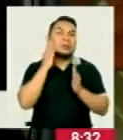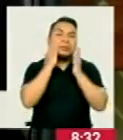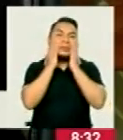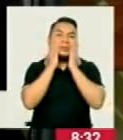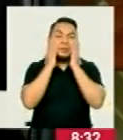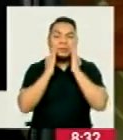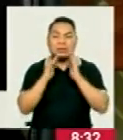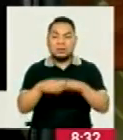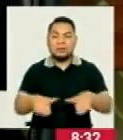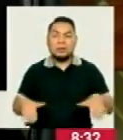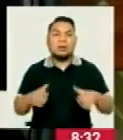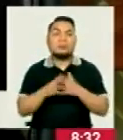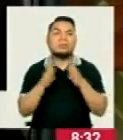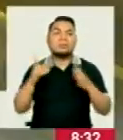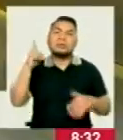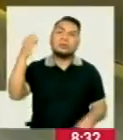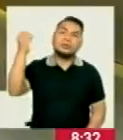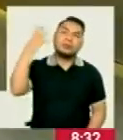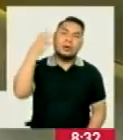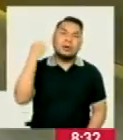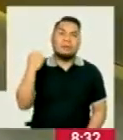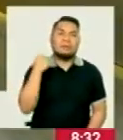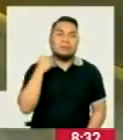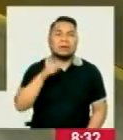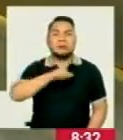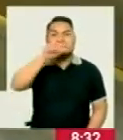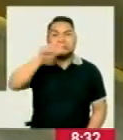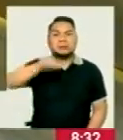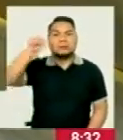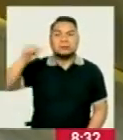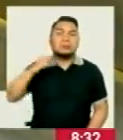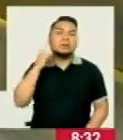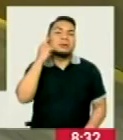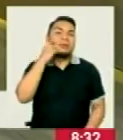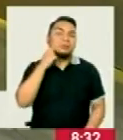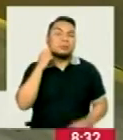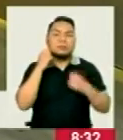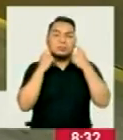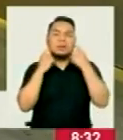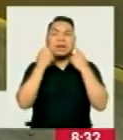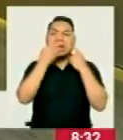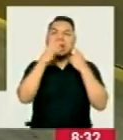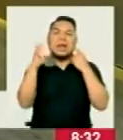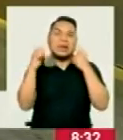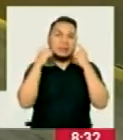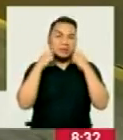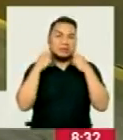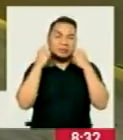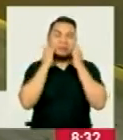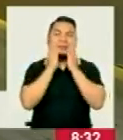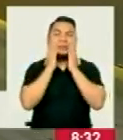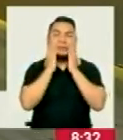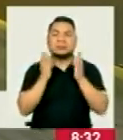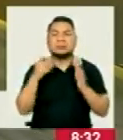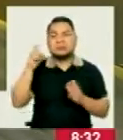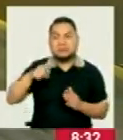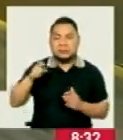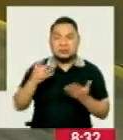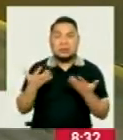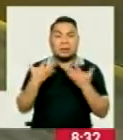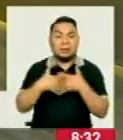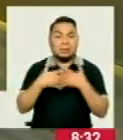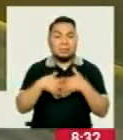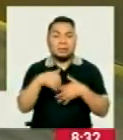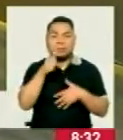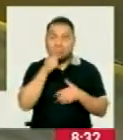y niñas que están por el sol en la zona andina, está su piel quemada, necesitaba ella de que la empresa privada